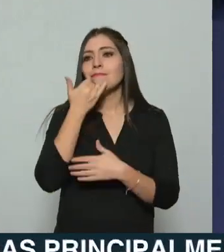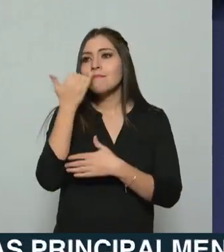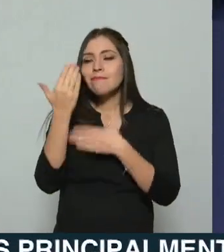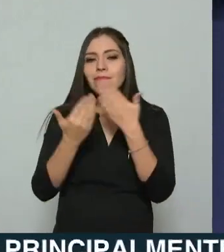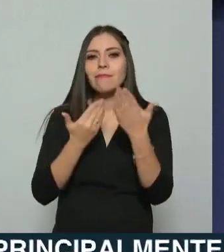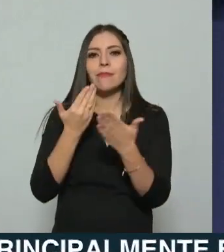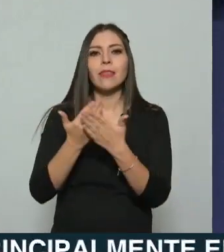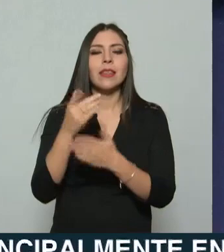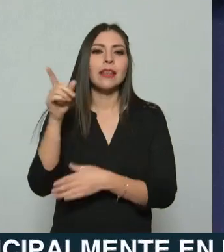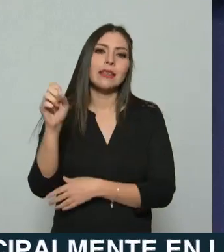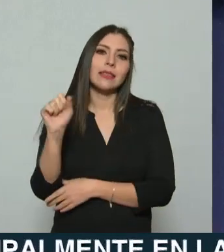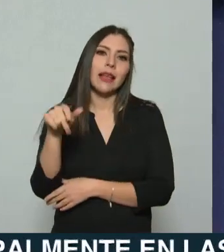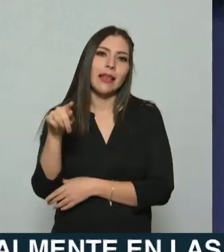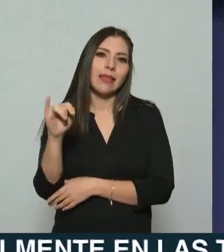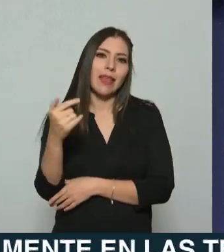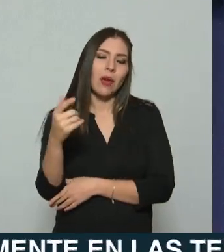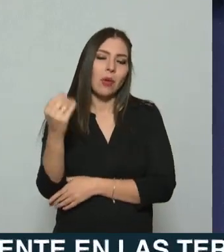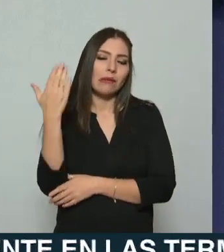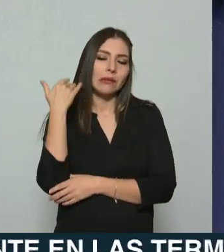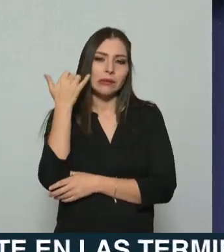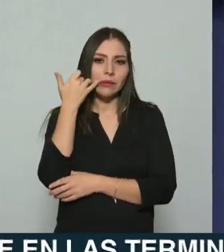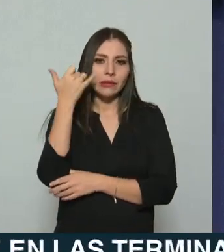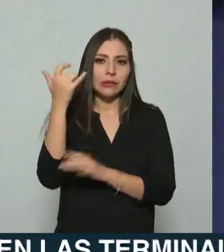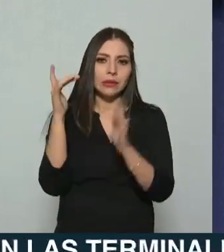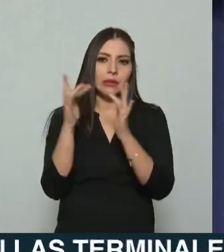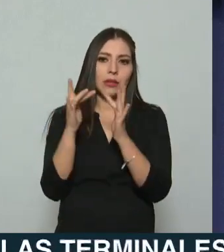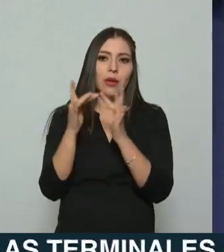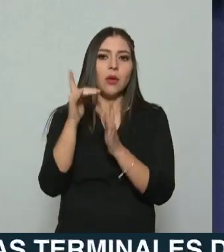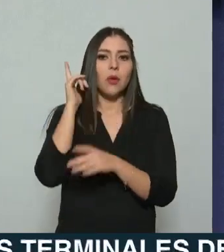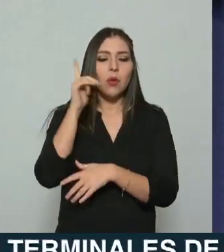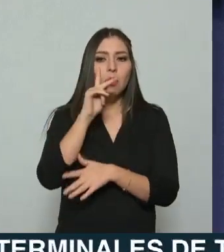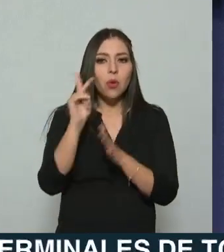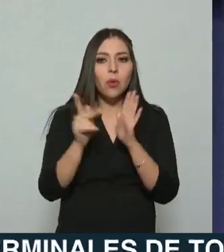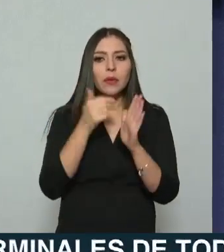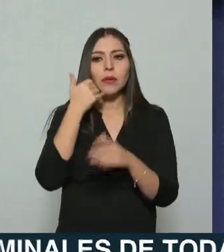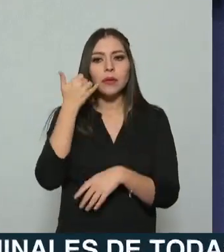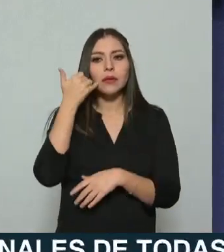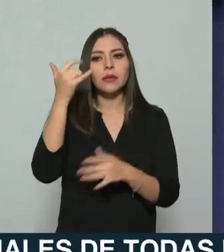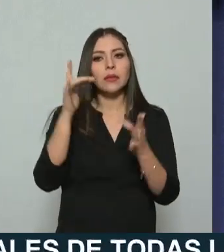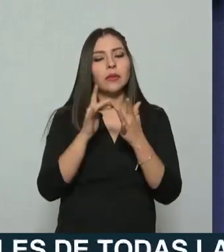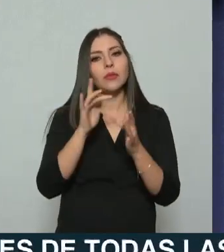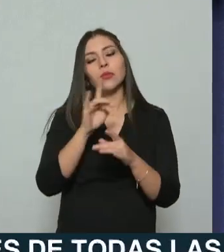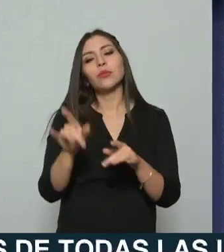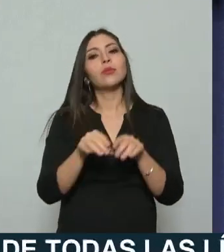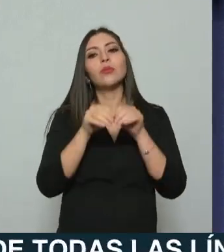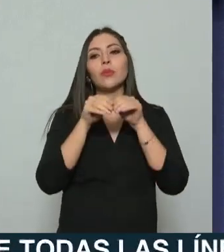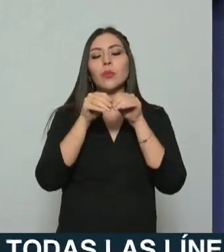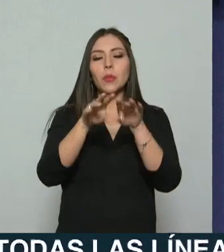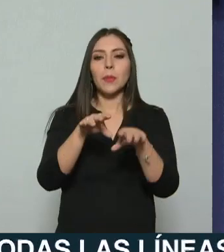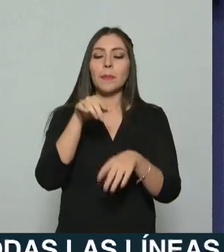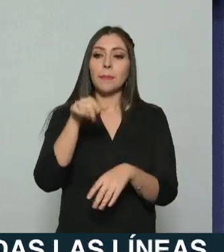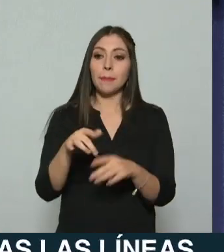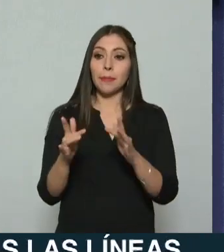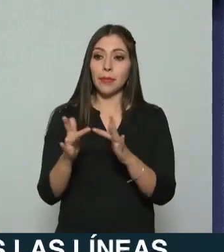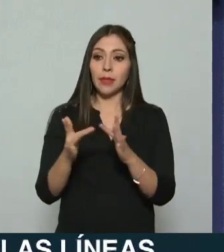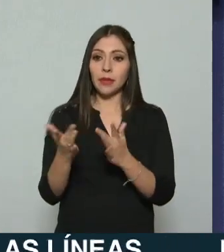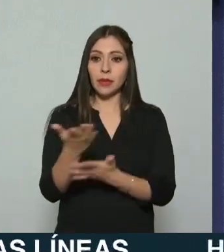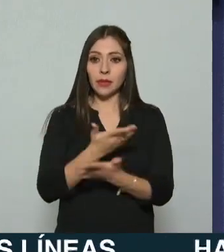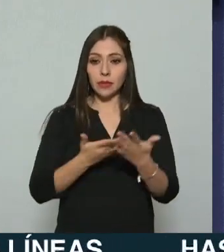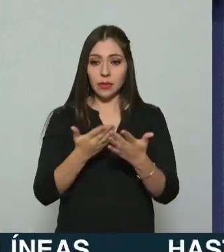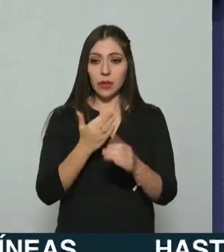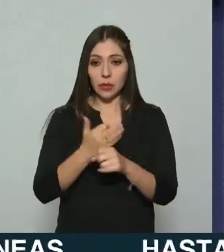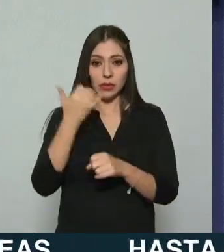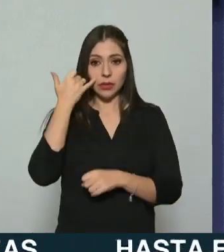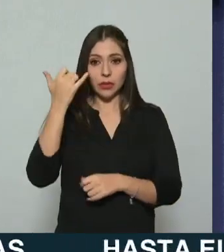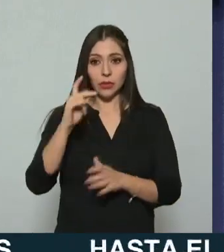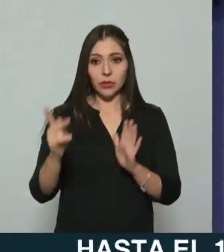curador de esta exposición en el Complejo Cultural Los Pinos. Trataremos de retomar la llamada y se lo compartimos, por supuesto, también a través de las redes sociales. Está en la